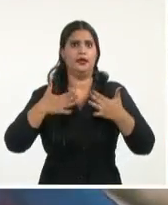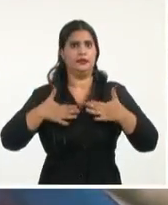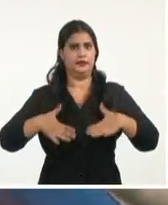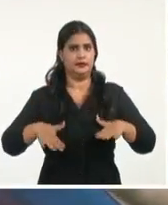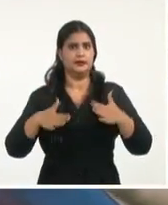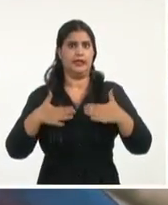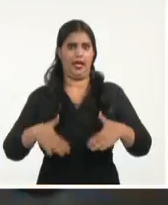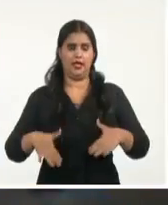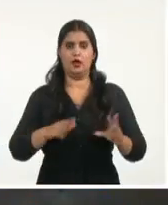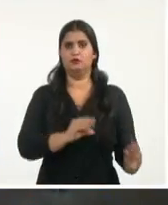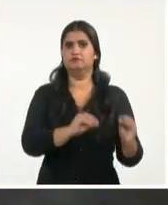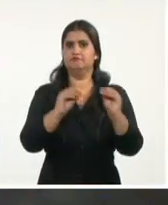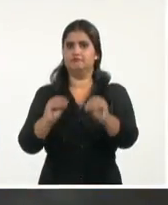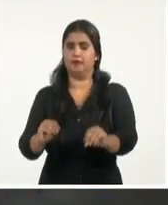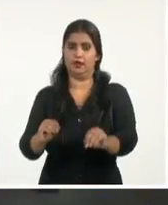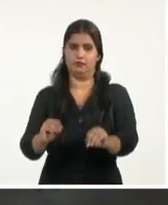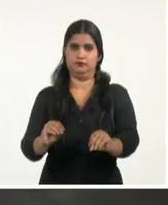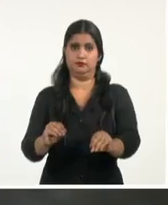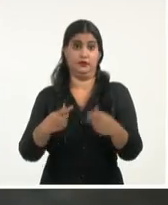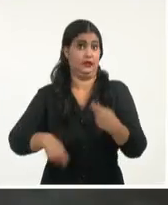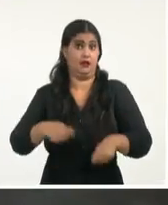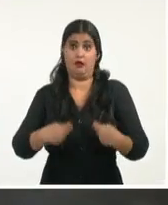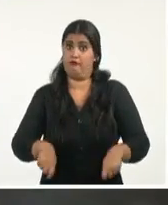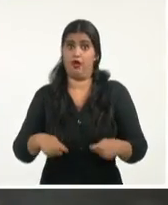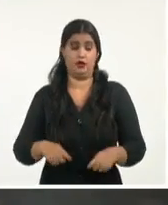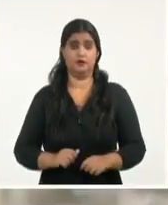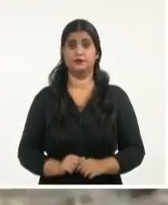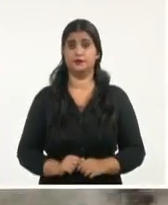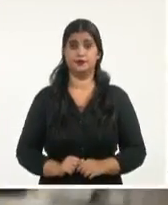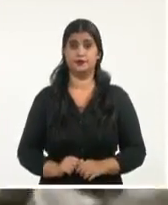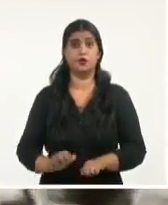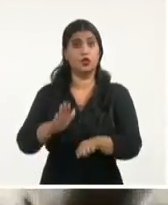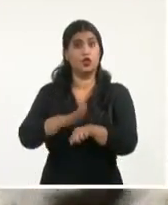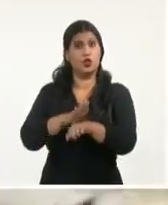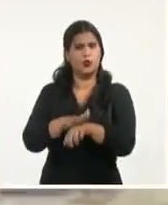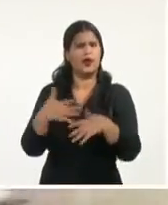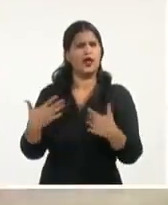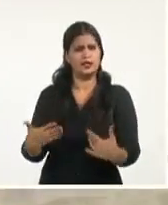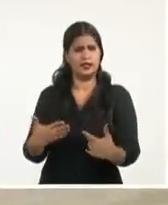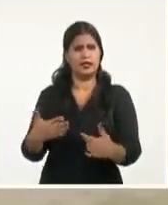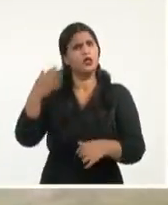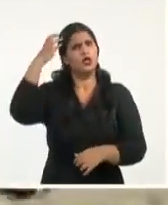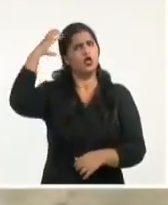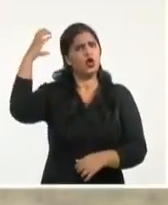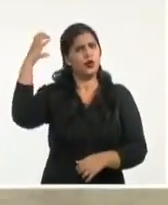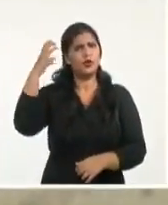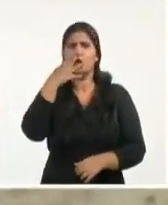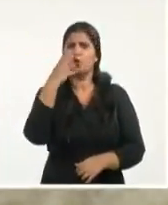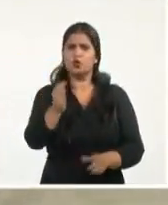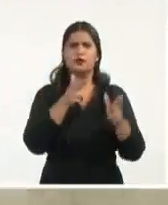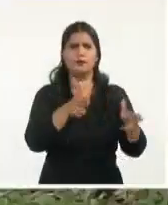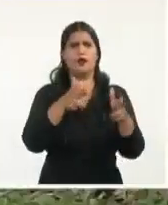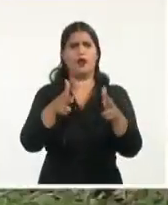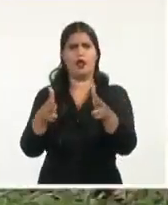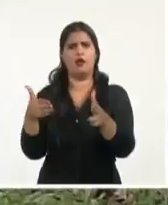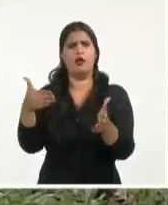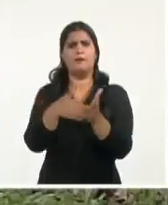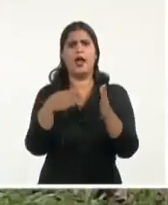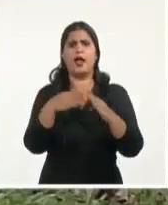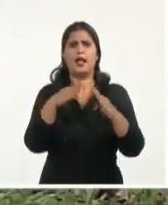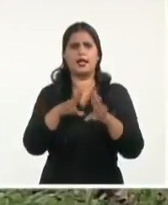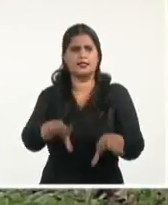explicó el Defensor del Pueblo, las principales causas del desplazamiento son las amenazas, los homicidios y el reclutamiento forzado de menores